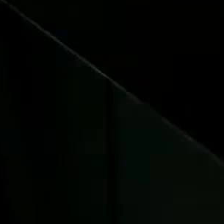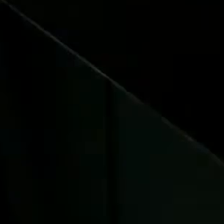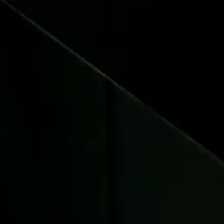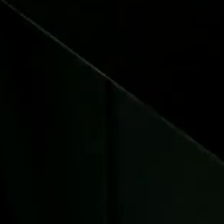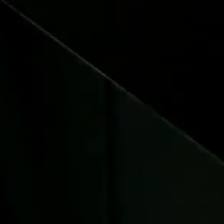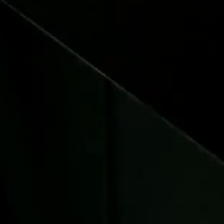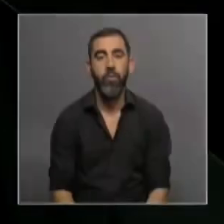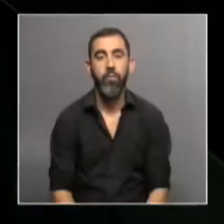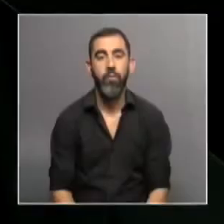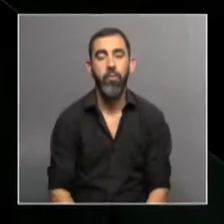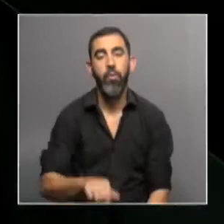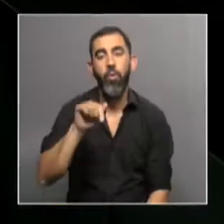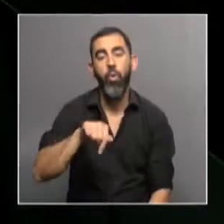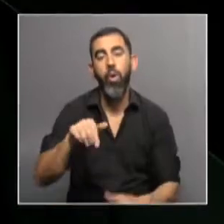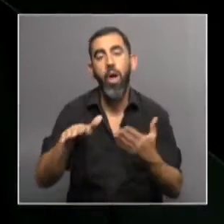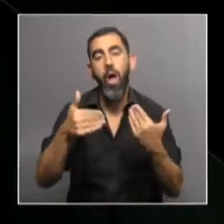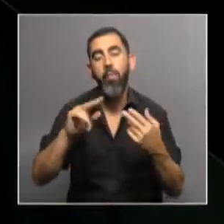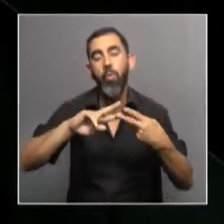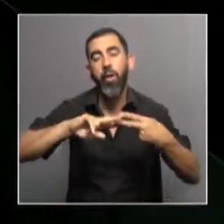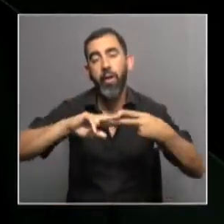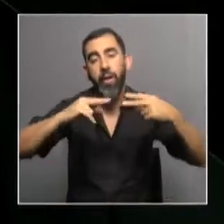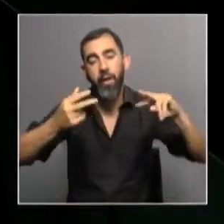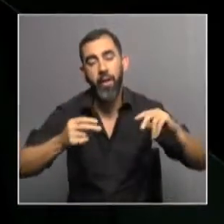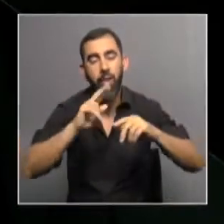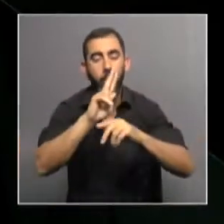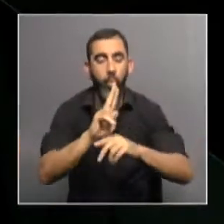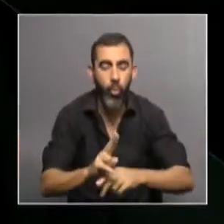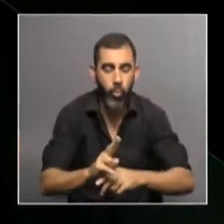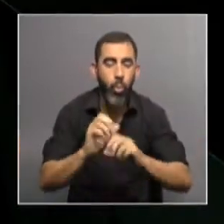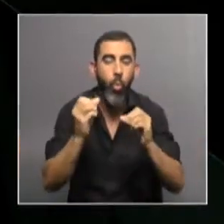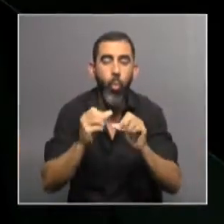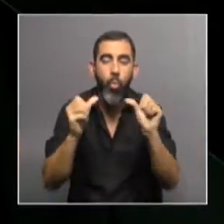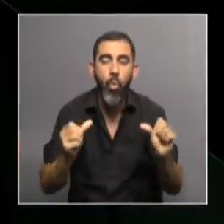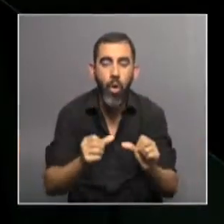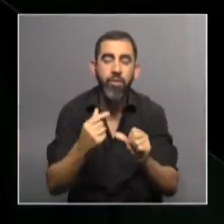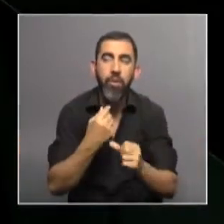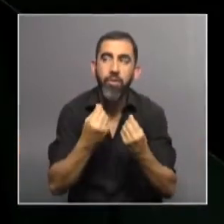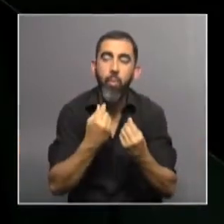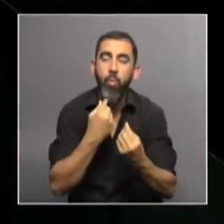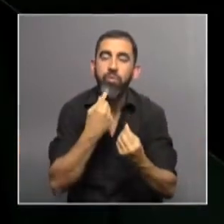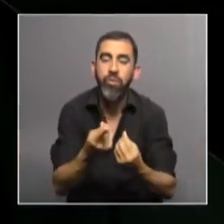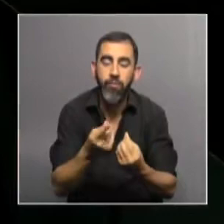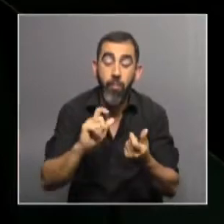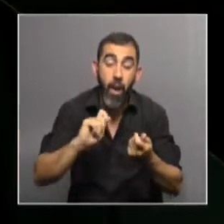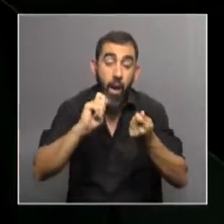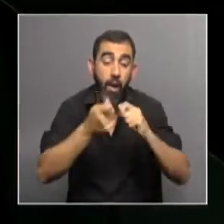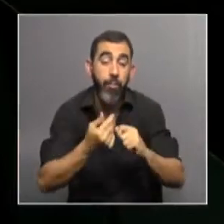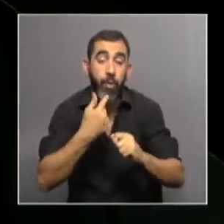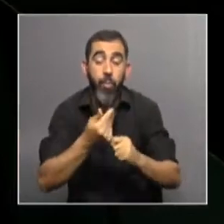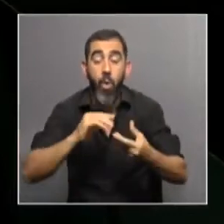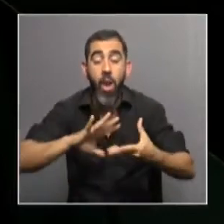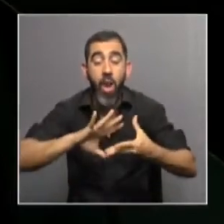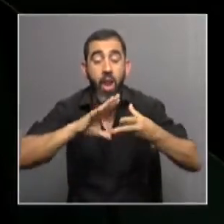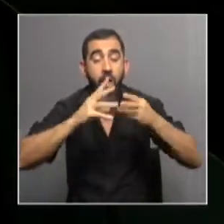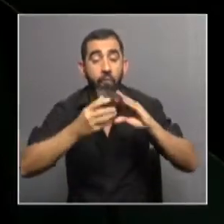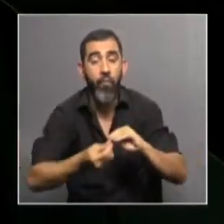hoy estamos hablando de genética de genómica de usos de aplicaciones de cómo esto ha venido a cambiar entre otras cosas la manera en la